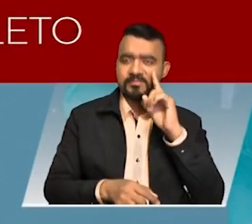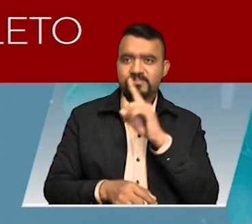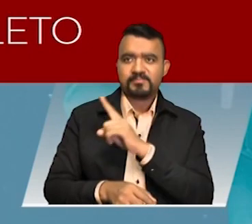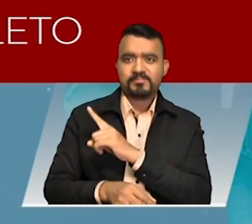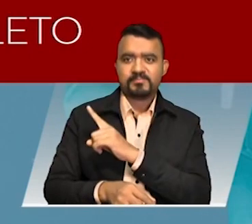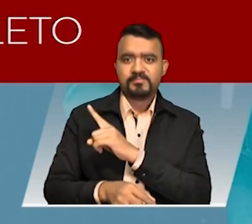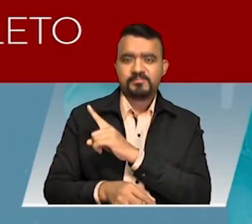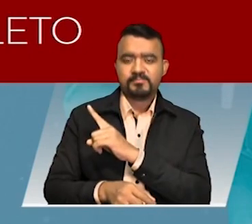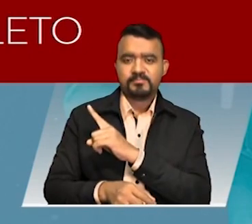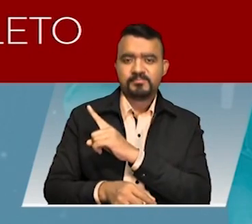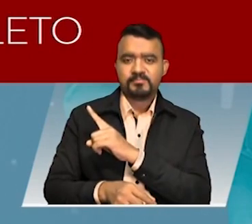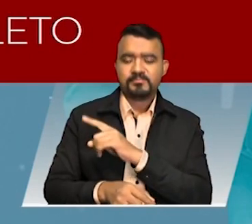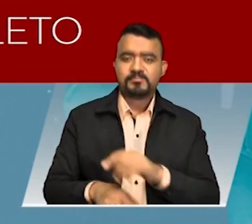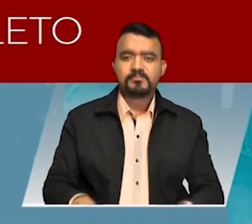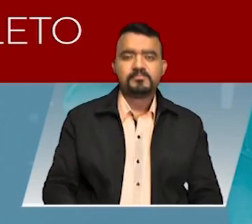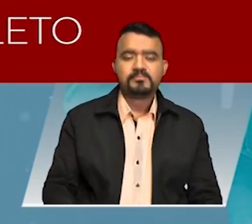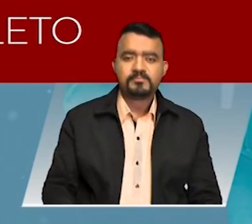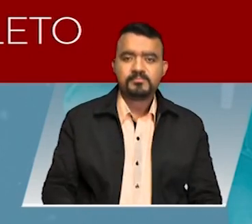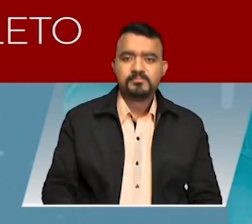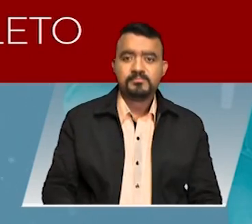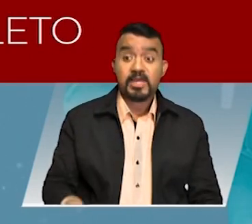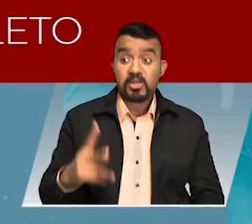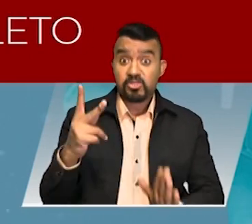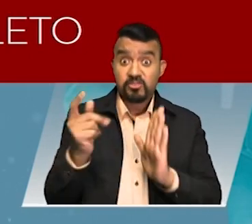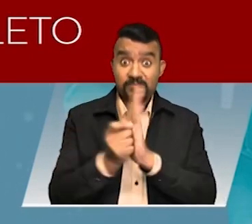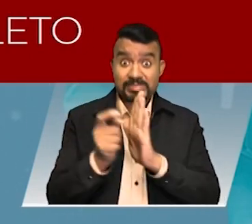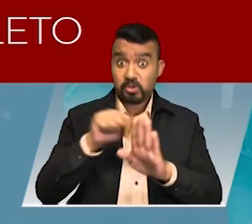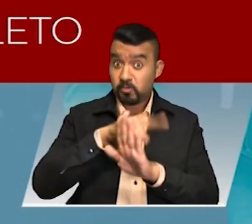5.033.223 dosis de la vacuna contra el COVID-19 y